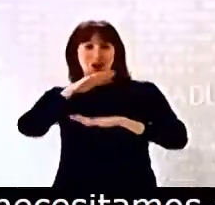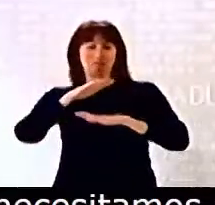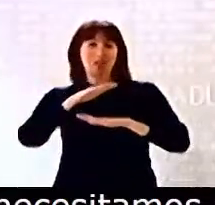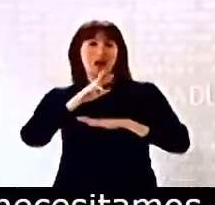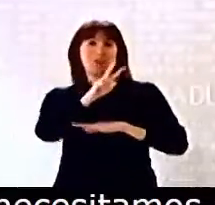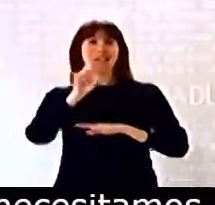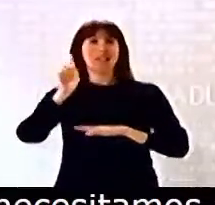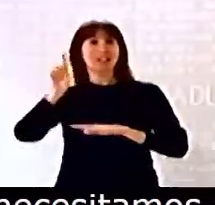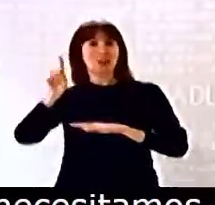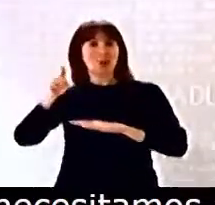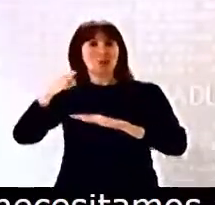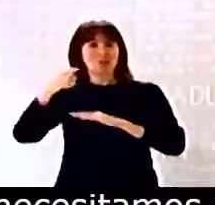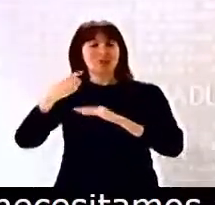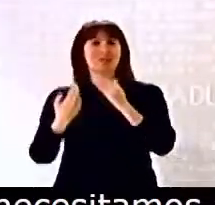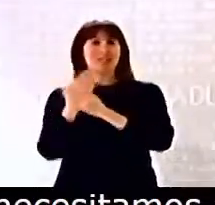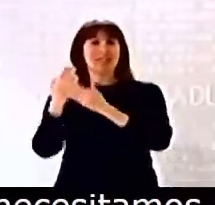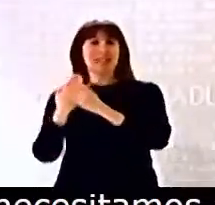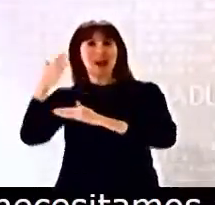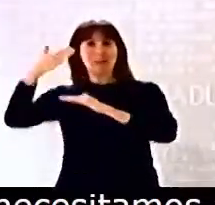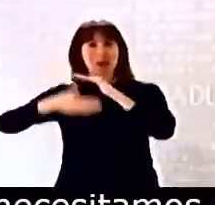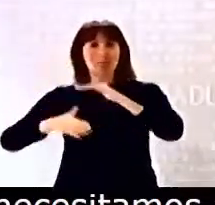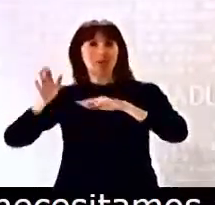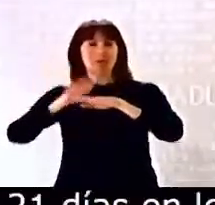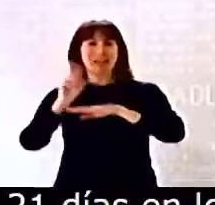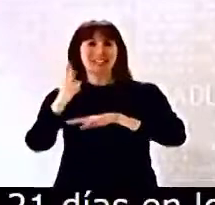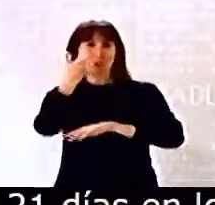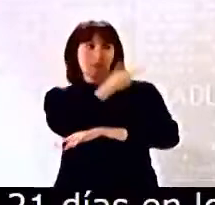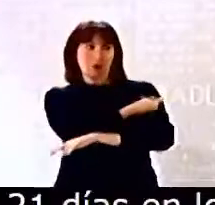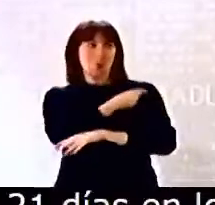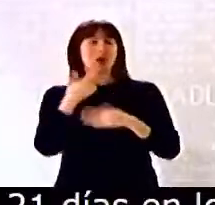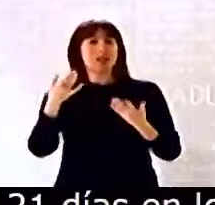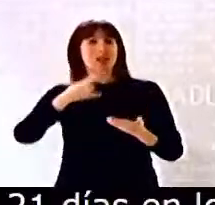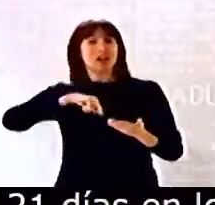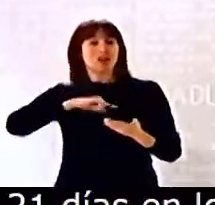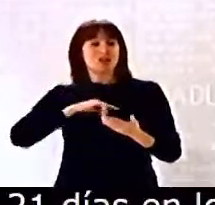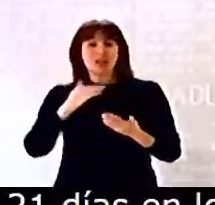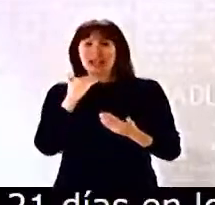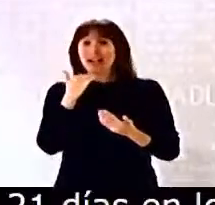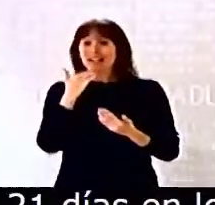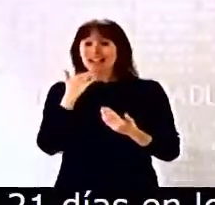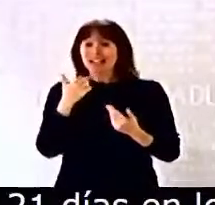días en los centros residenciales, y estamos casi ultimando